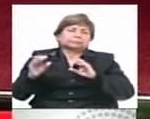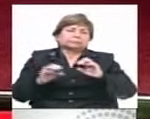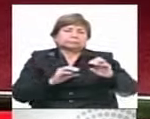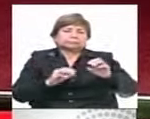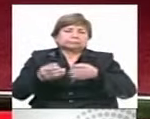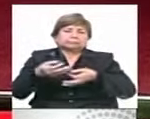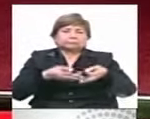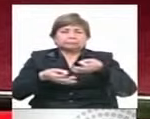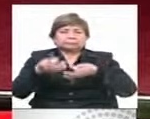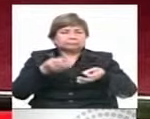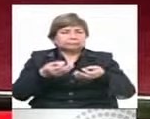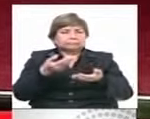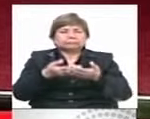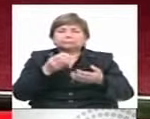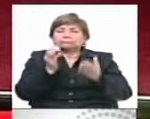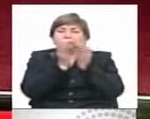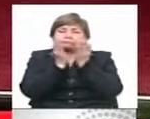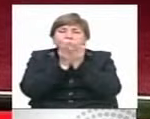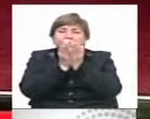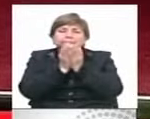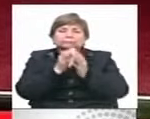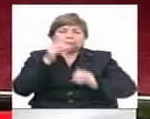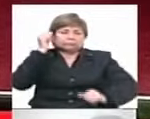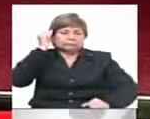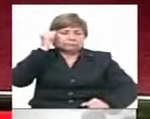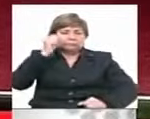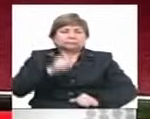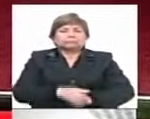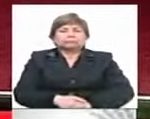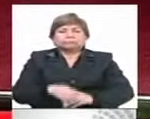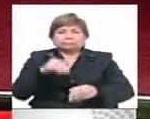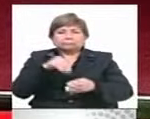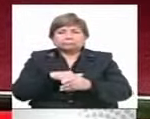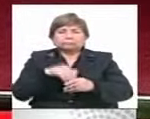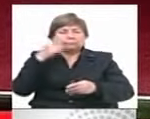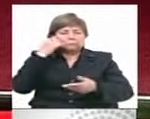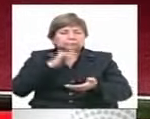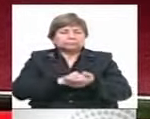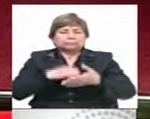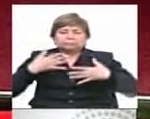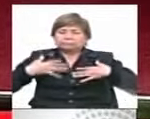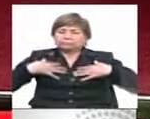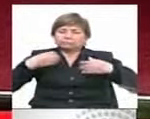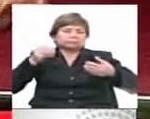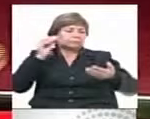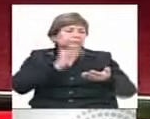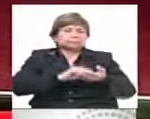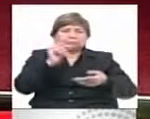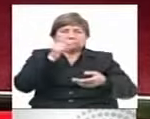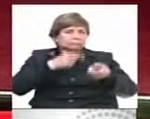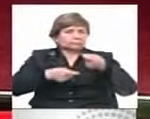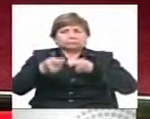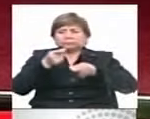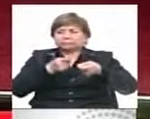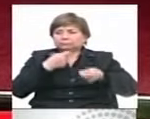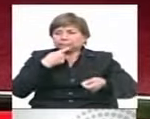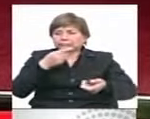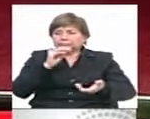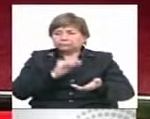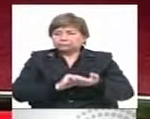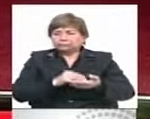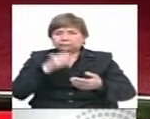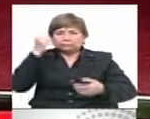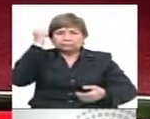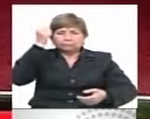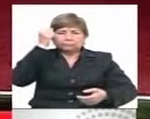negocio con la educación y se convierta en un derecho. Han votado para que la salud no sea más un negocio, sino